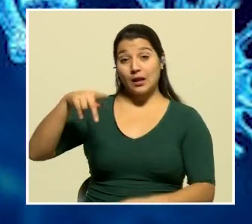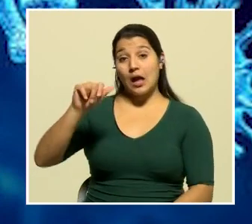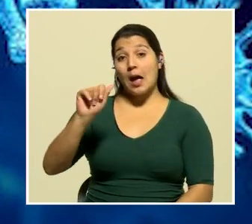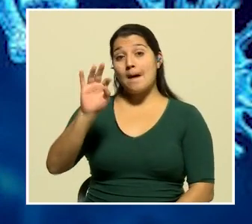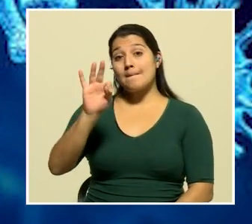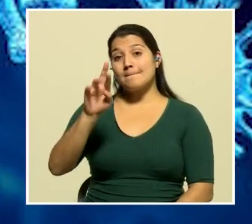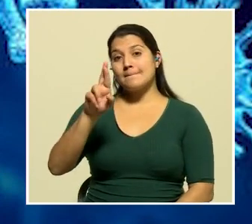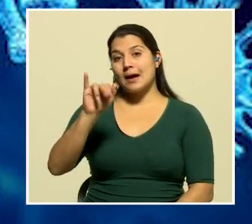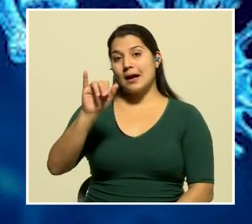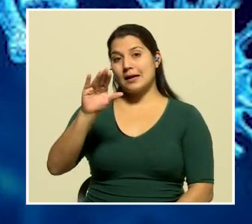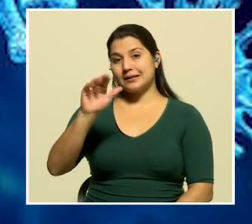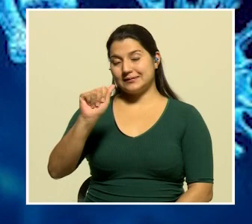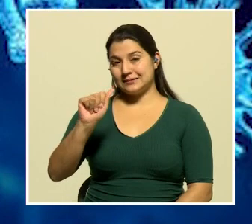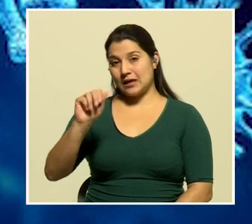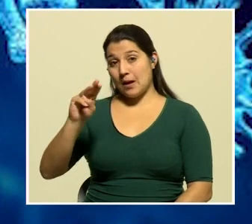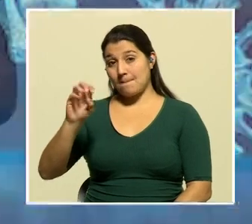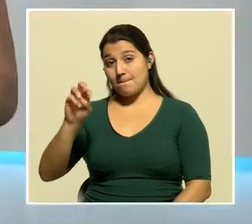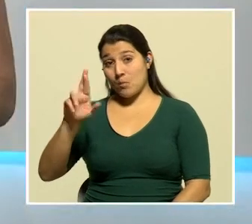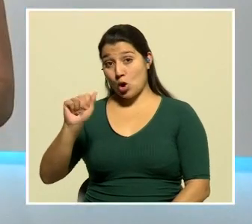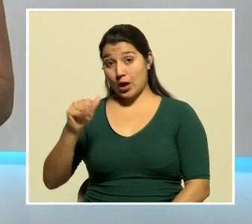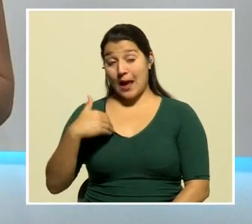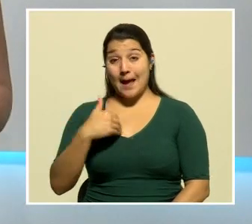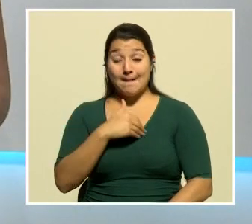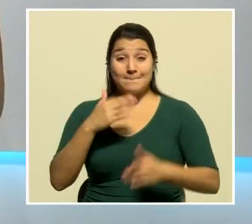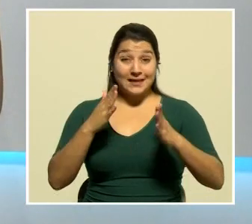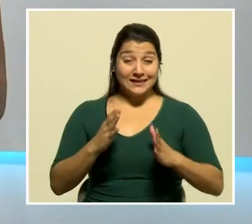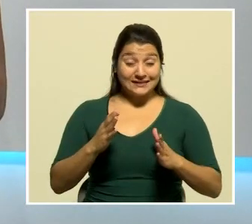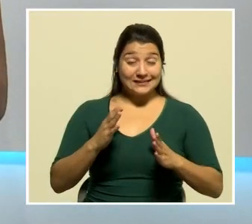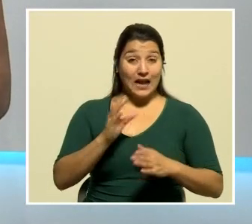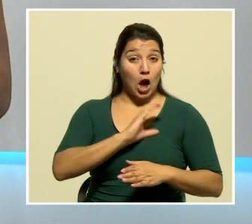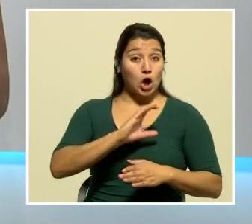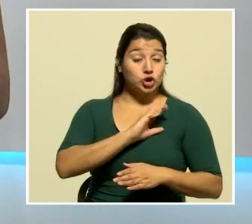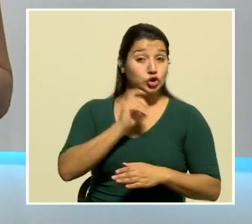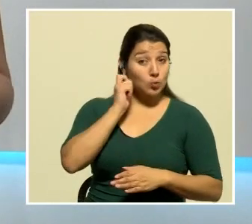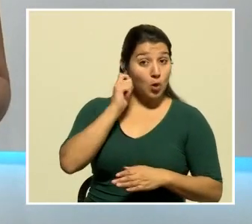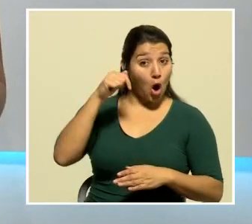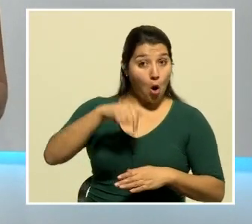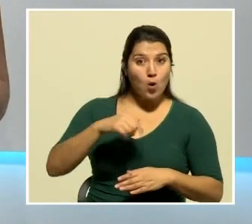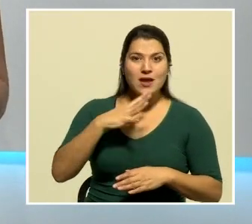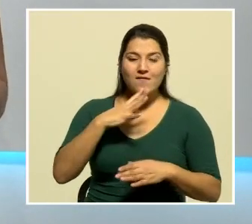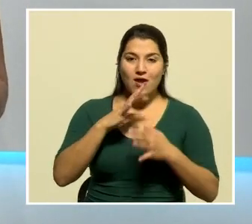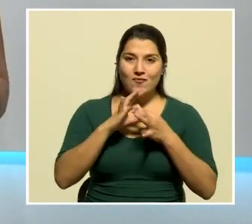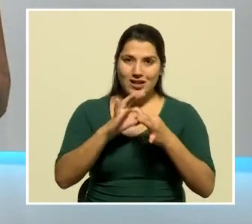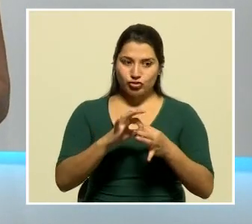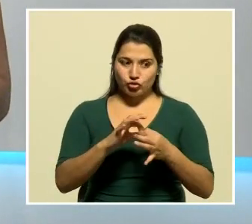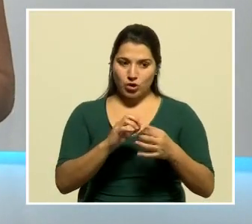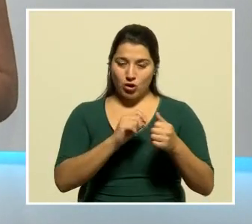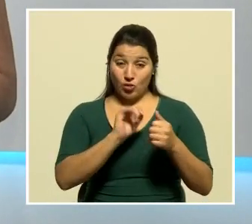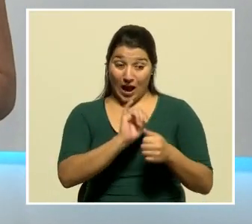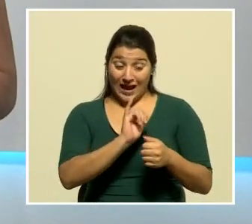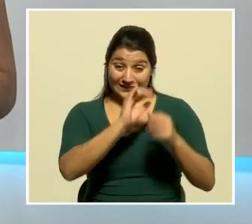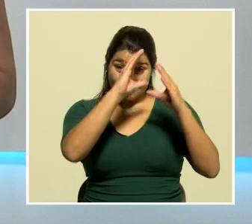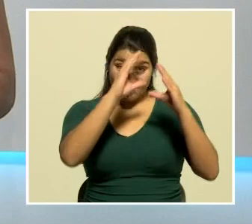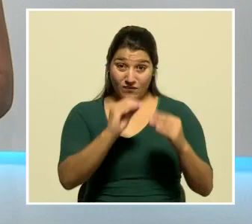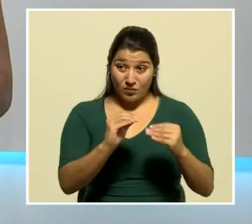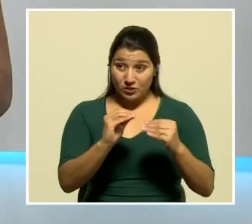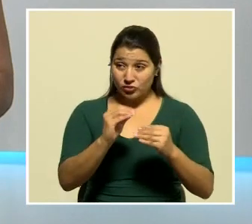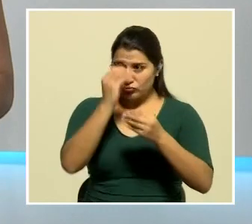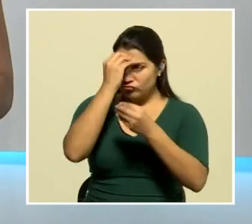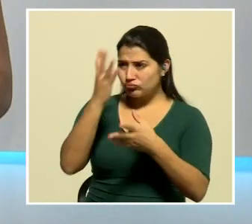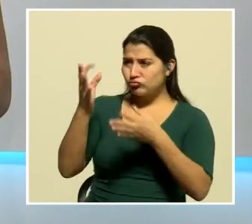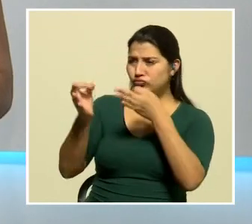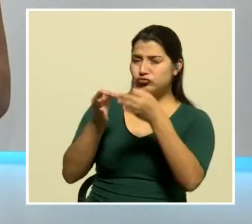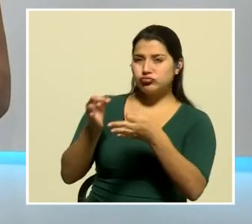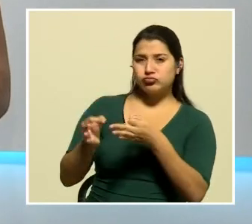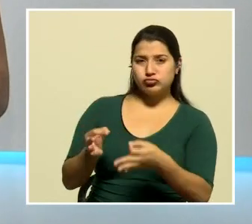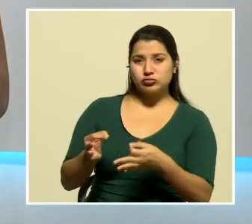la ministra de Condición de la Mujer, también dio algunas declaraciones con respecto a estas cifras que ellos se tomaron la tarea de